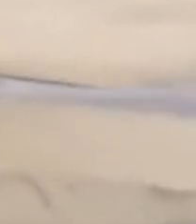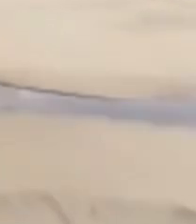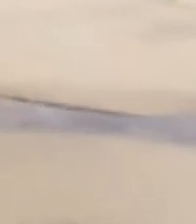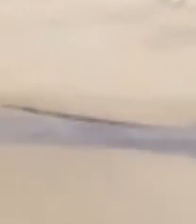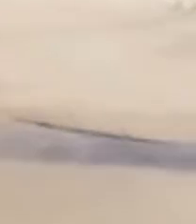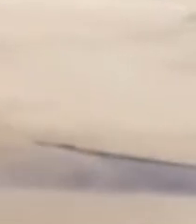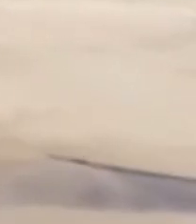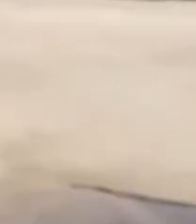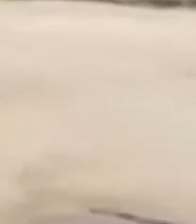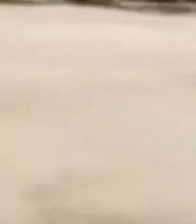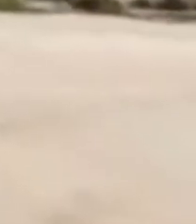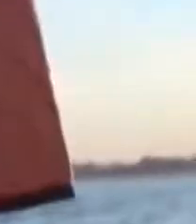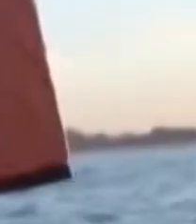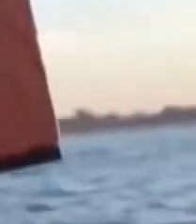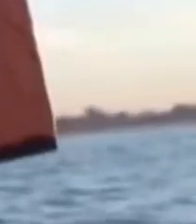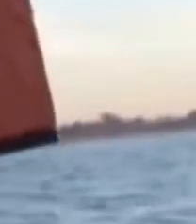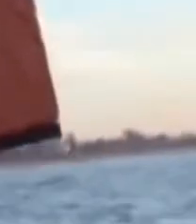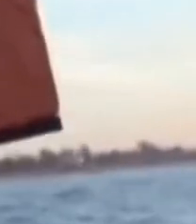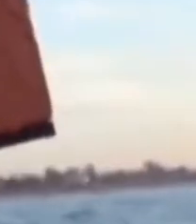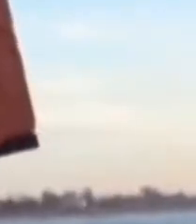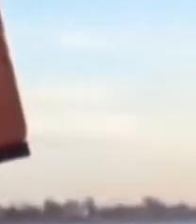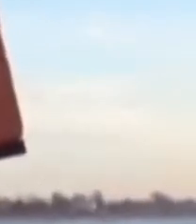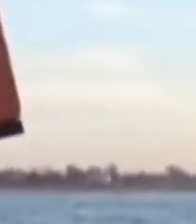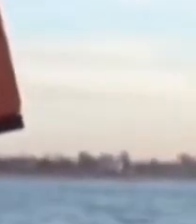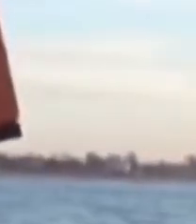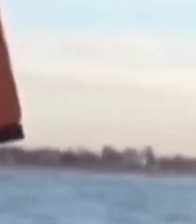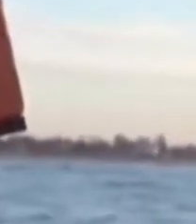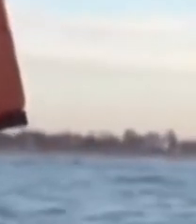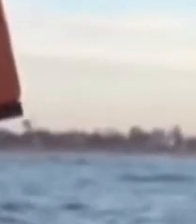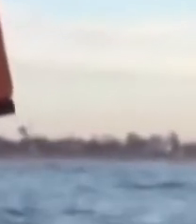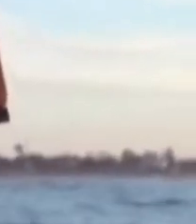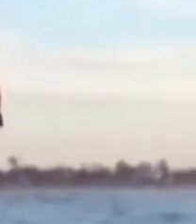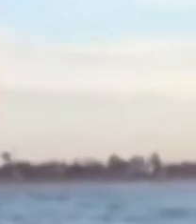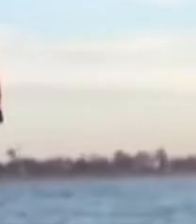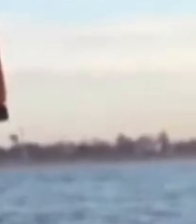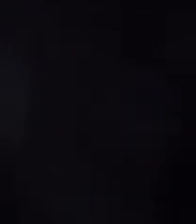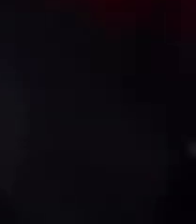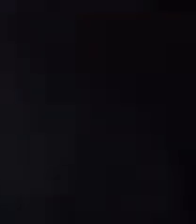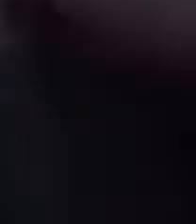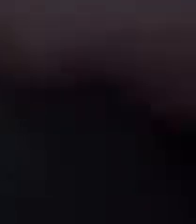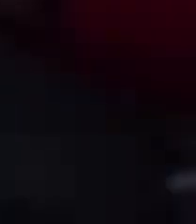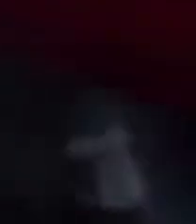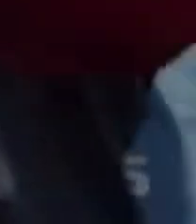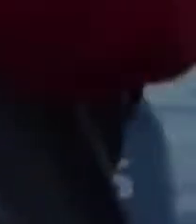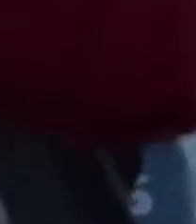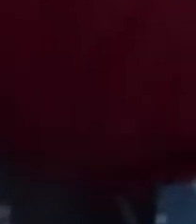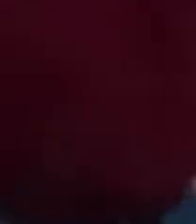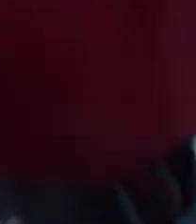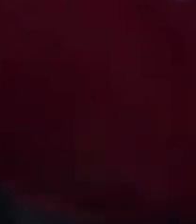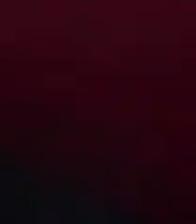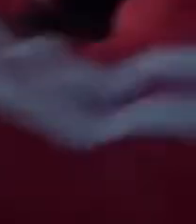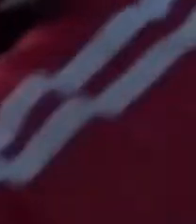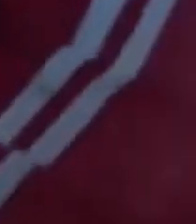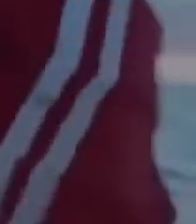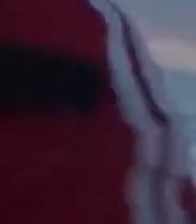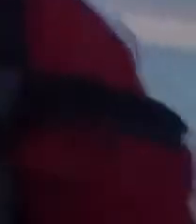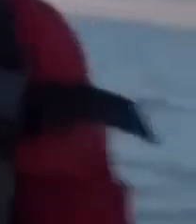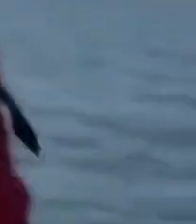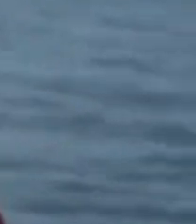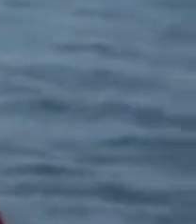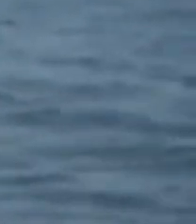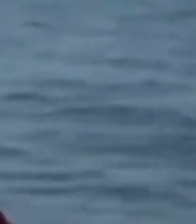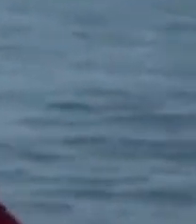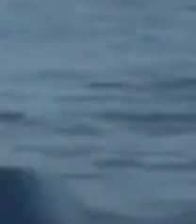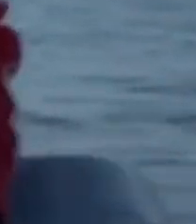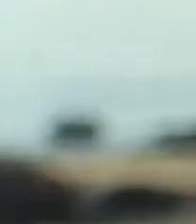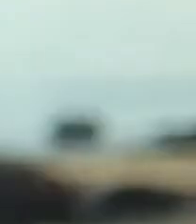ahora las cosas están cambiando. Esta semana en Economía Creativa, mujeres de redes y de mar. Es mi estilo